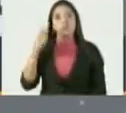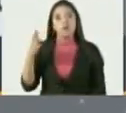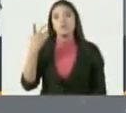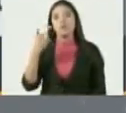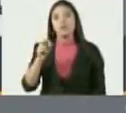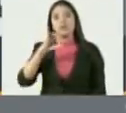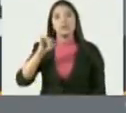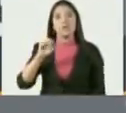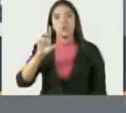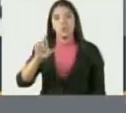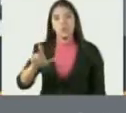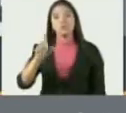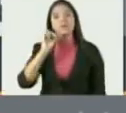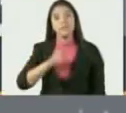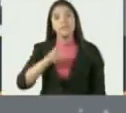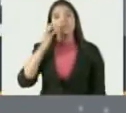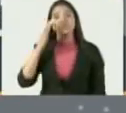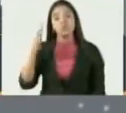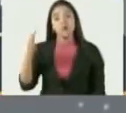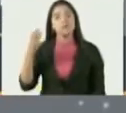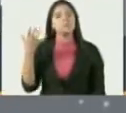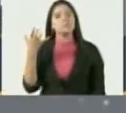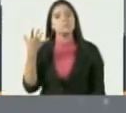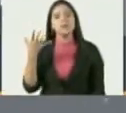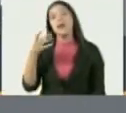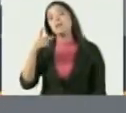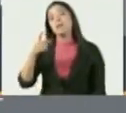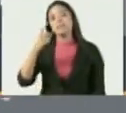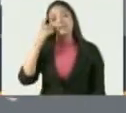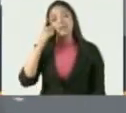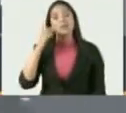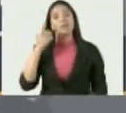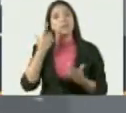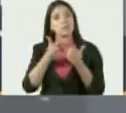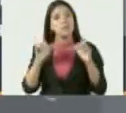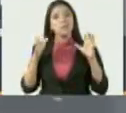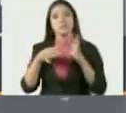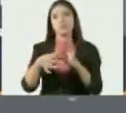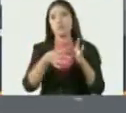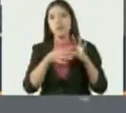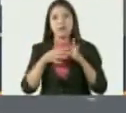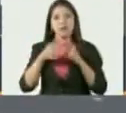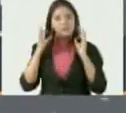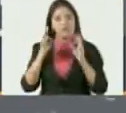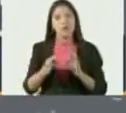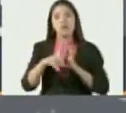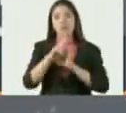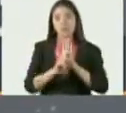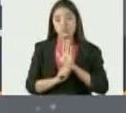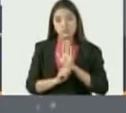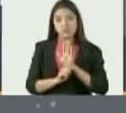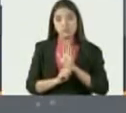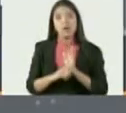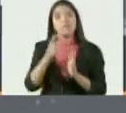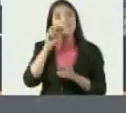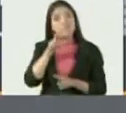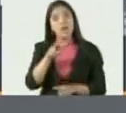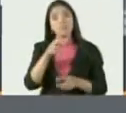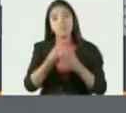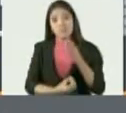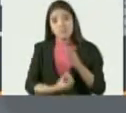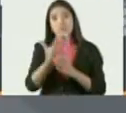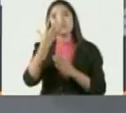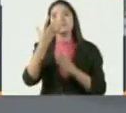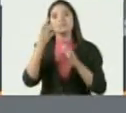de julio y sueño con el día en que de manera soberana, constitucional, veamos la instalación